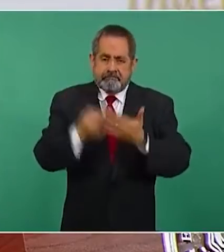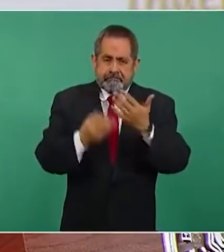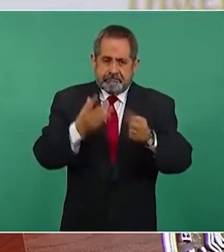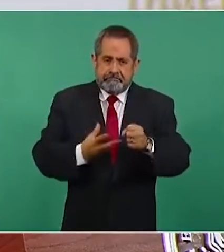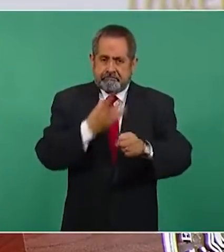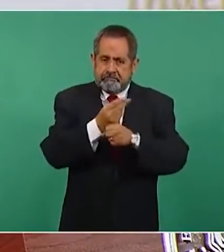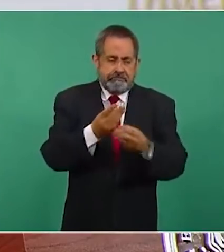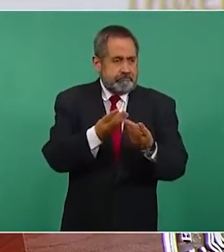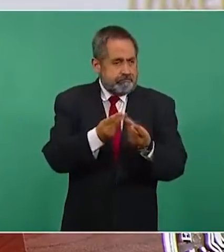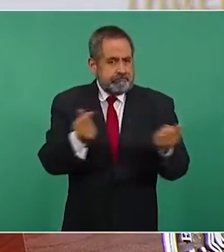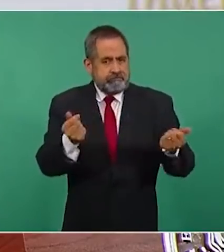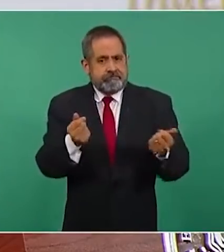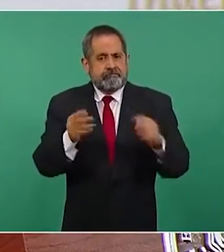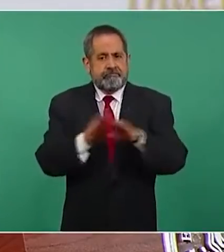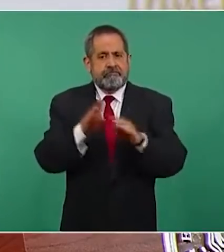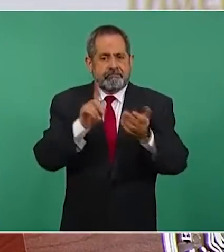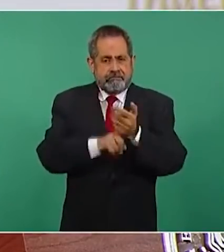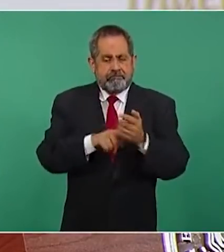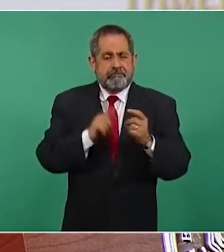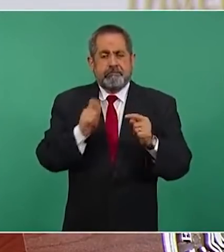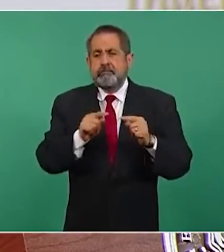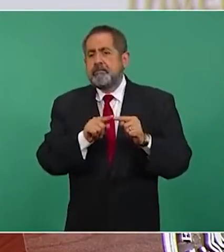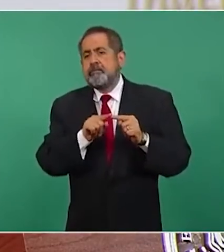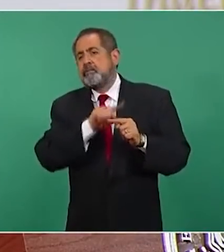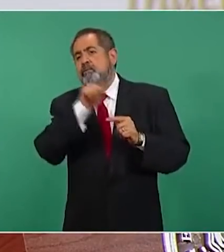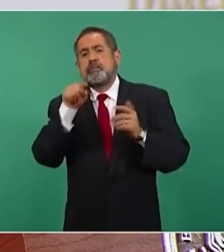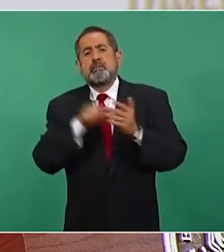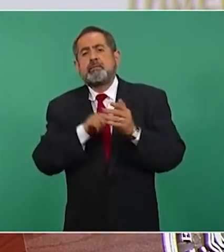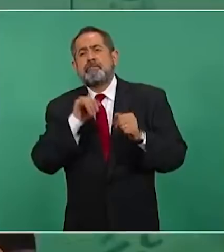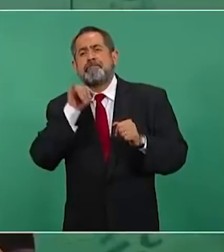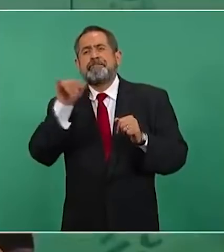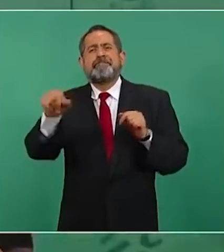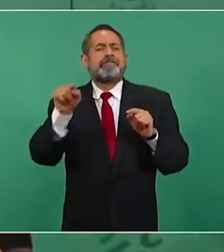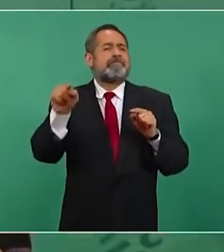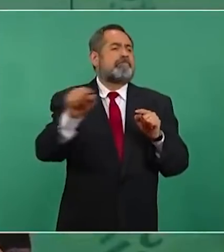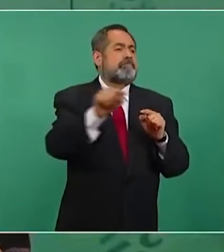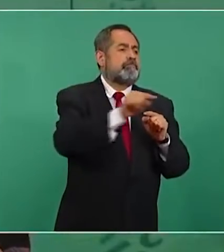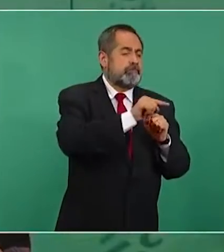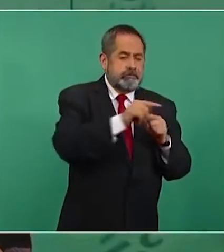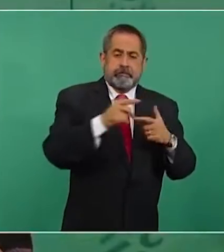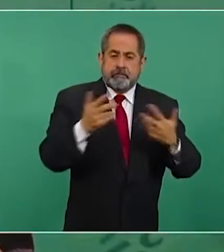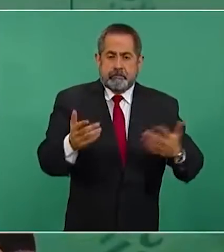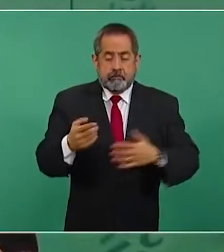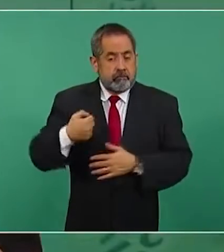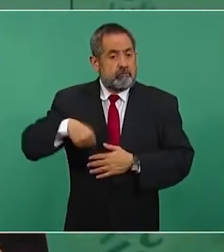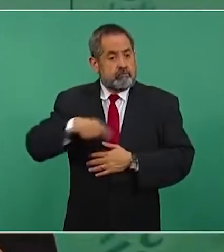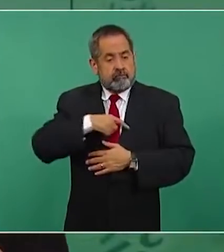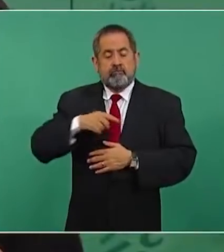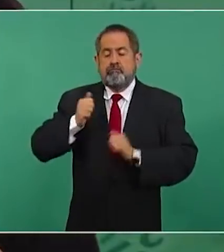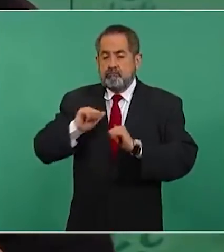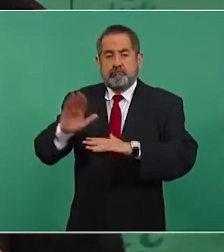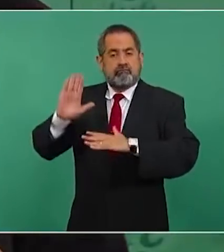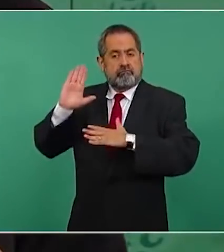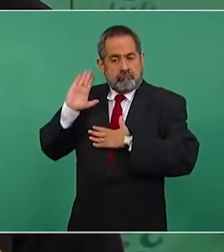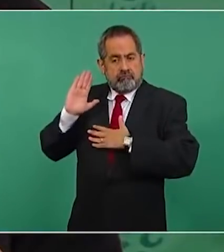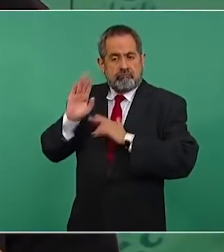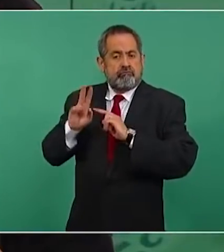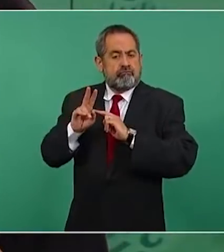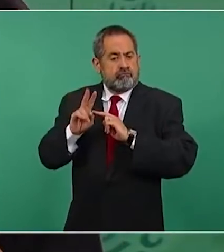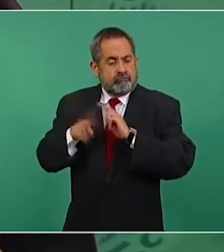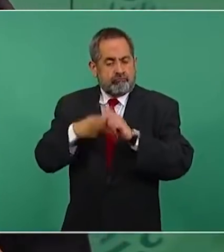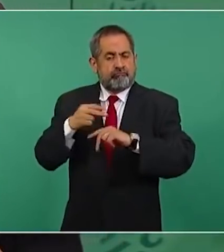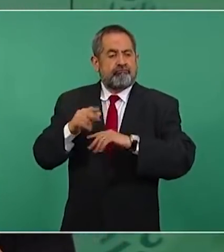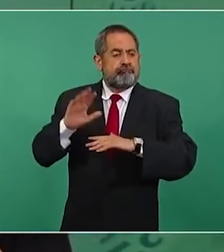en todas apartadas porque nosotros tenemos el compromiso de